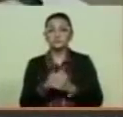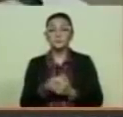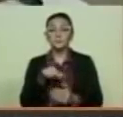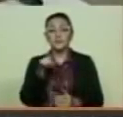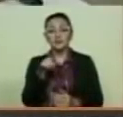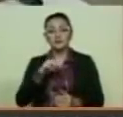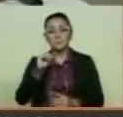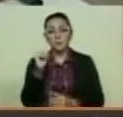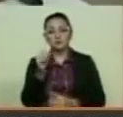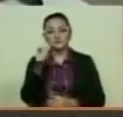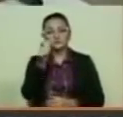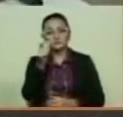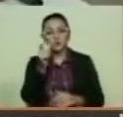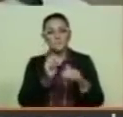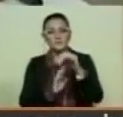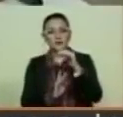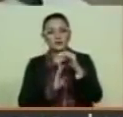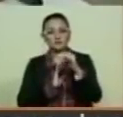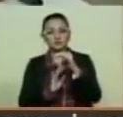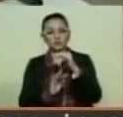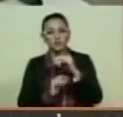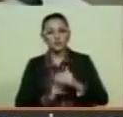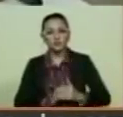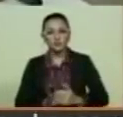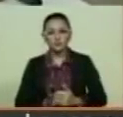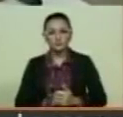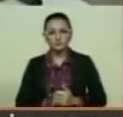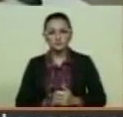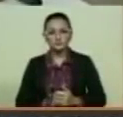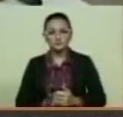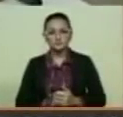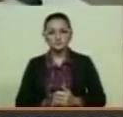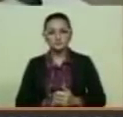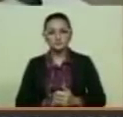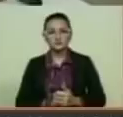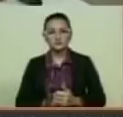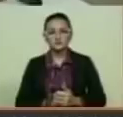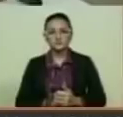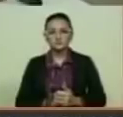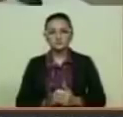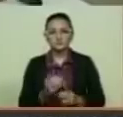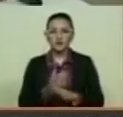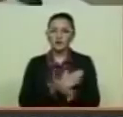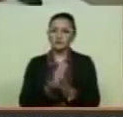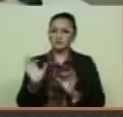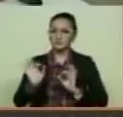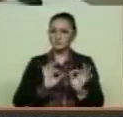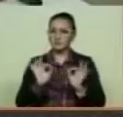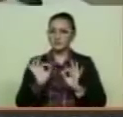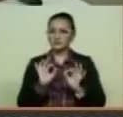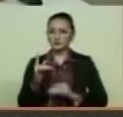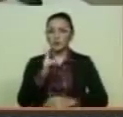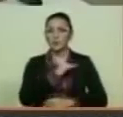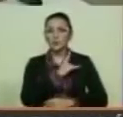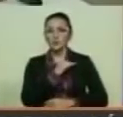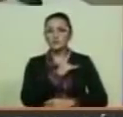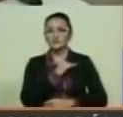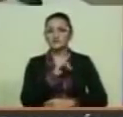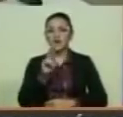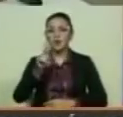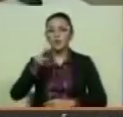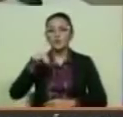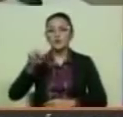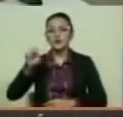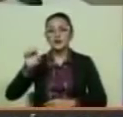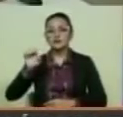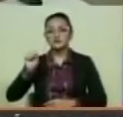de control migratorio ha venido ya desarrollándose en una fase de preparación en la Universidad La UNES, ha